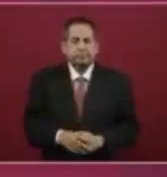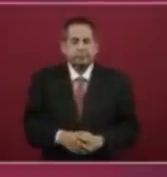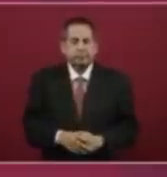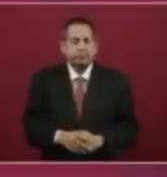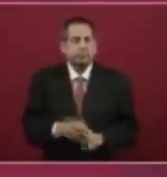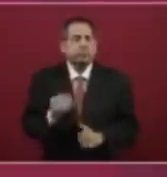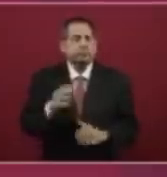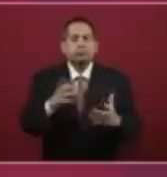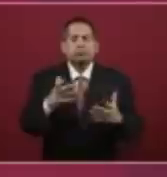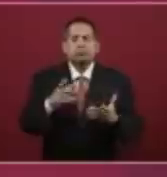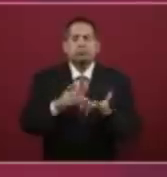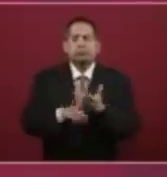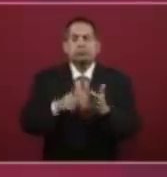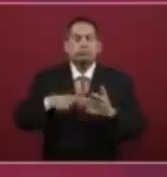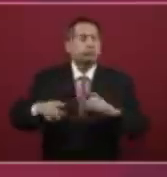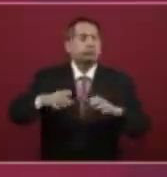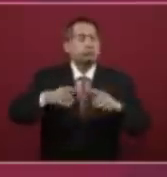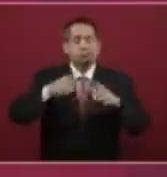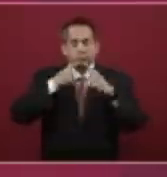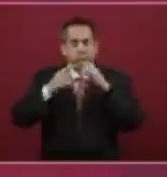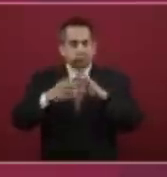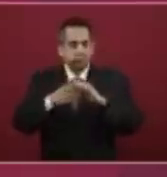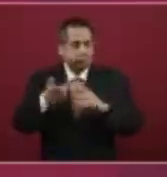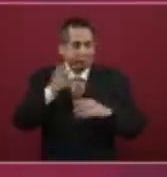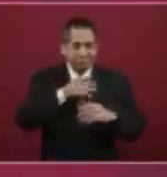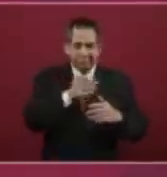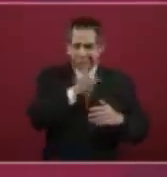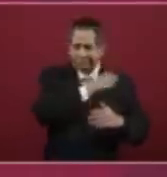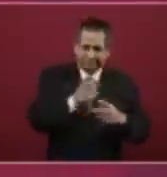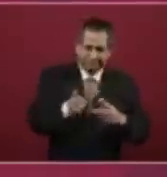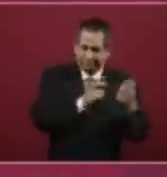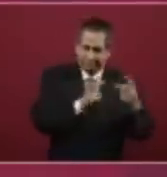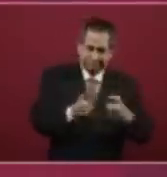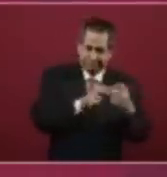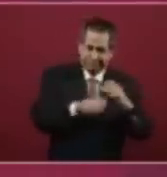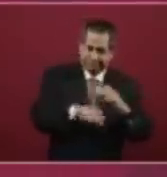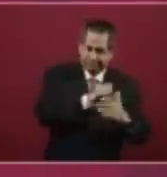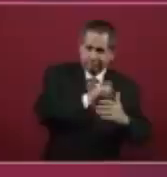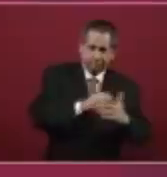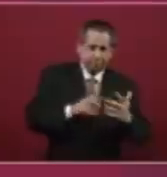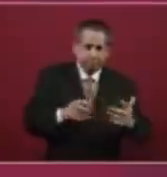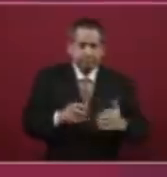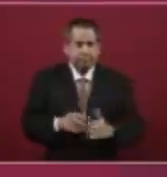aún con todo el saqueo que hubo, ¿sí?